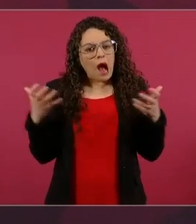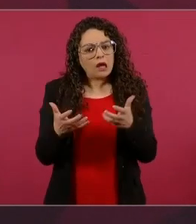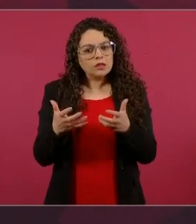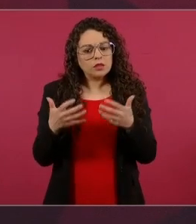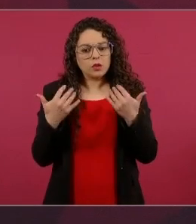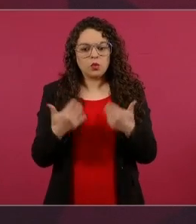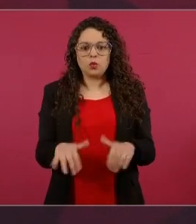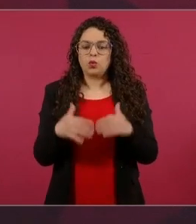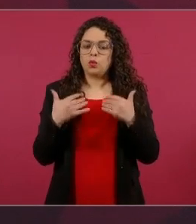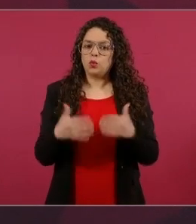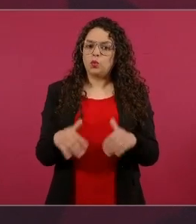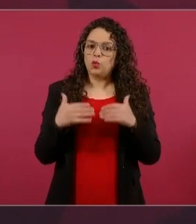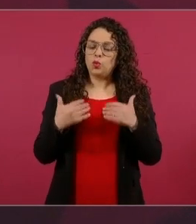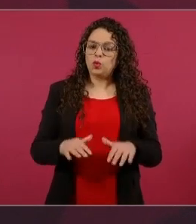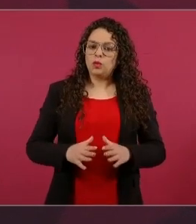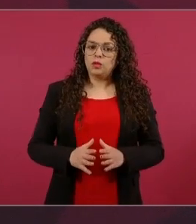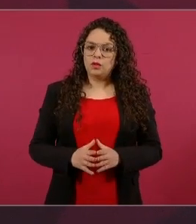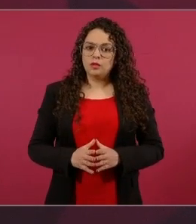todo